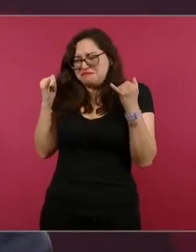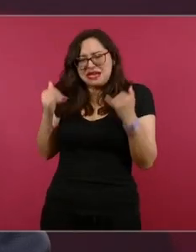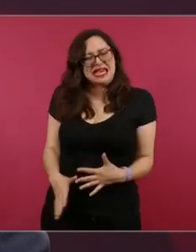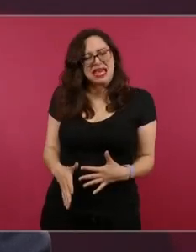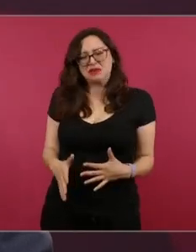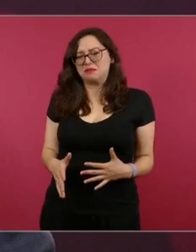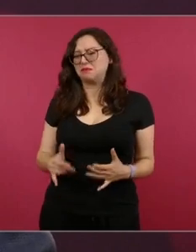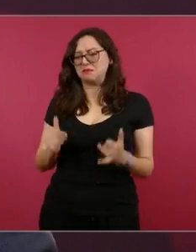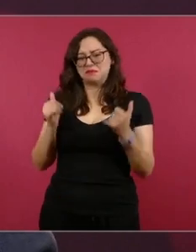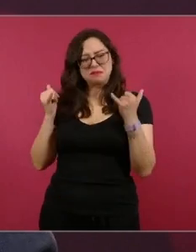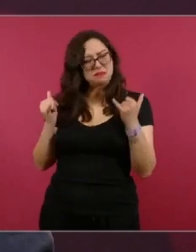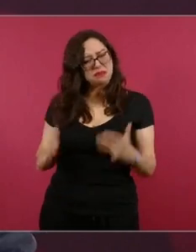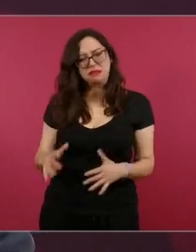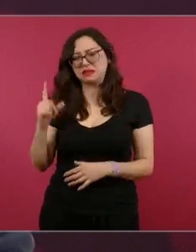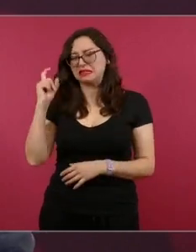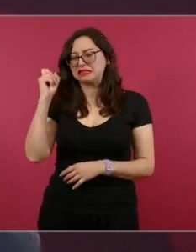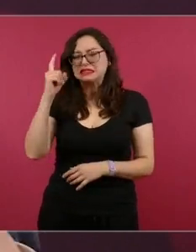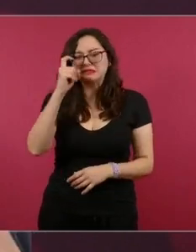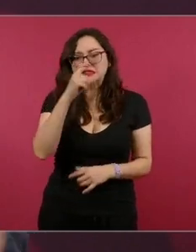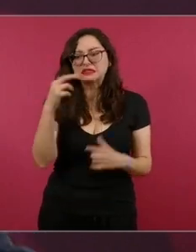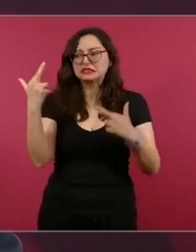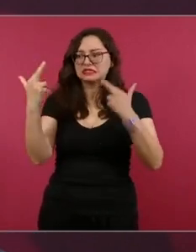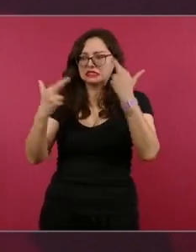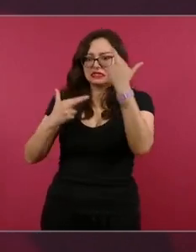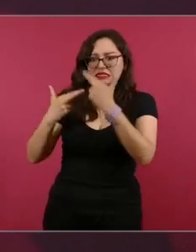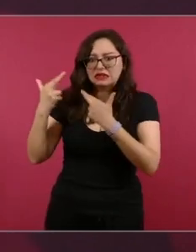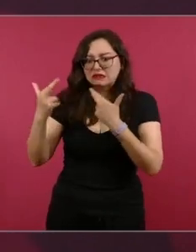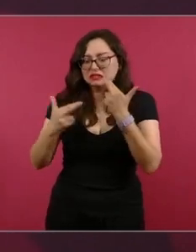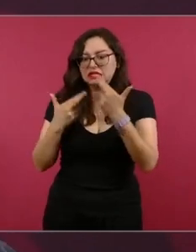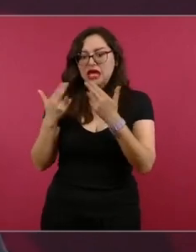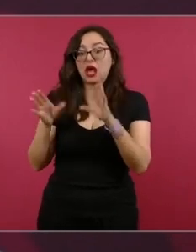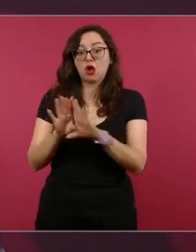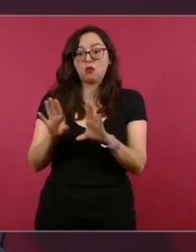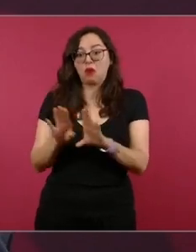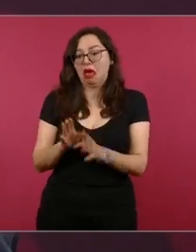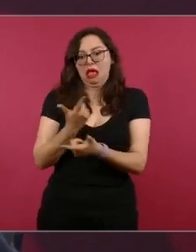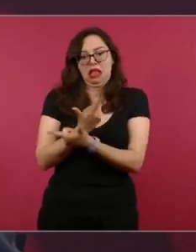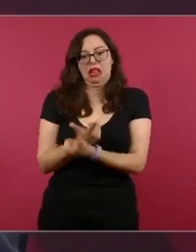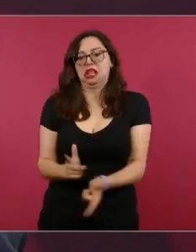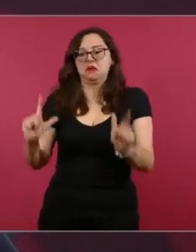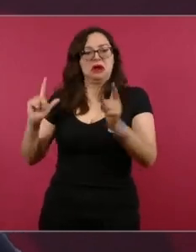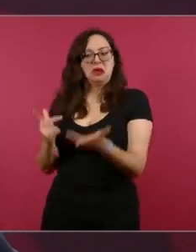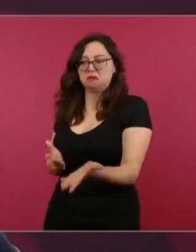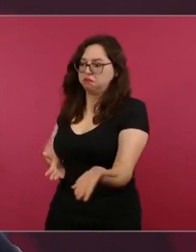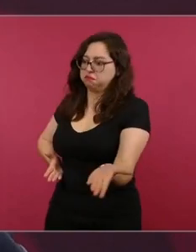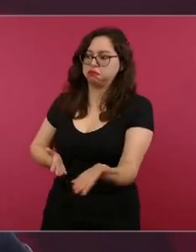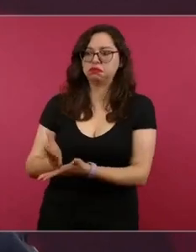magnitudes, que ha requerido estudios geológicos. No se puede circular así por